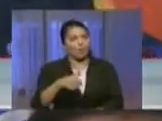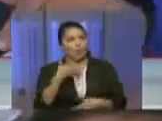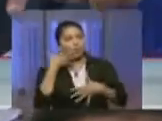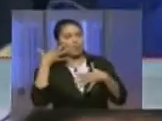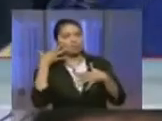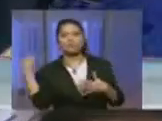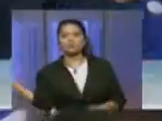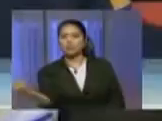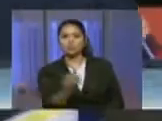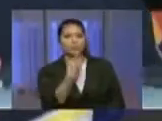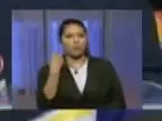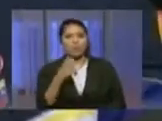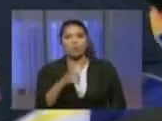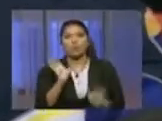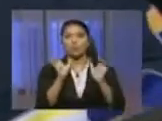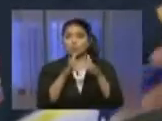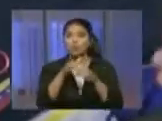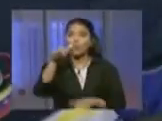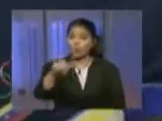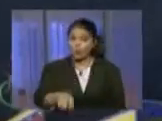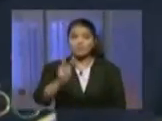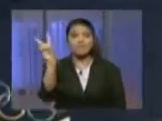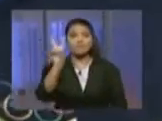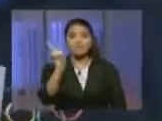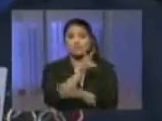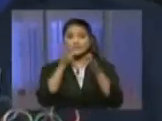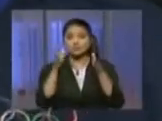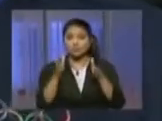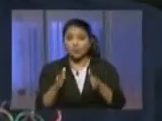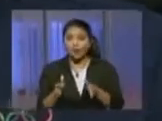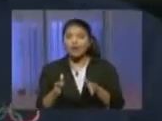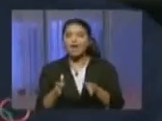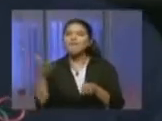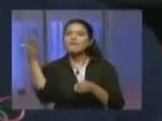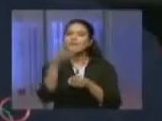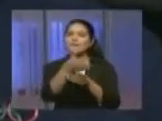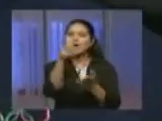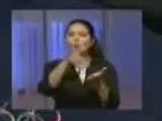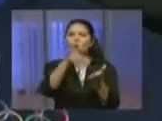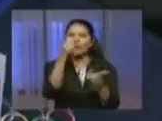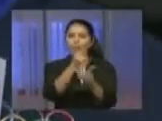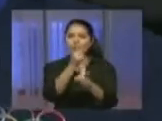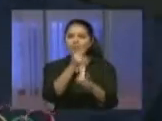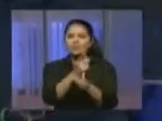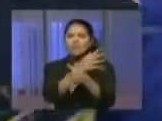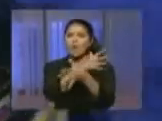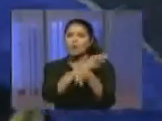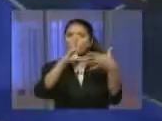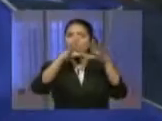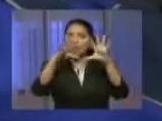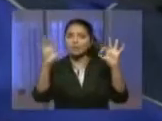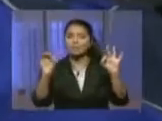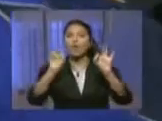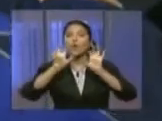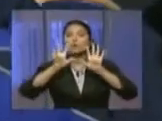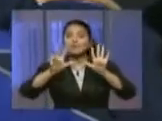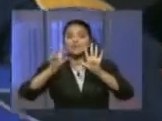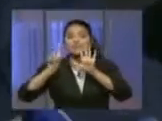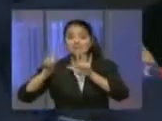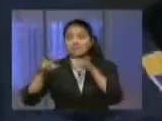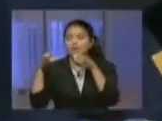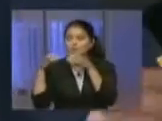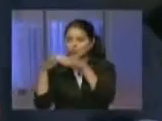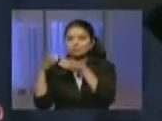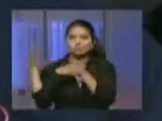oro generación de oro que hoy está en Venezuela con 86 atletas eh participando en los Juegos Olímpicos pero que además está all en nuestra